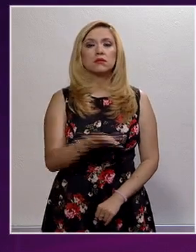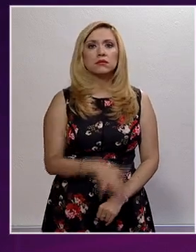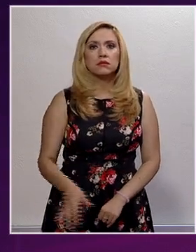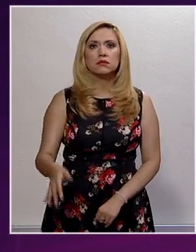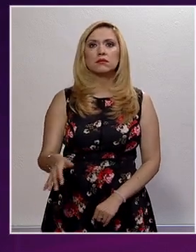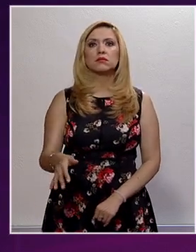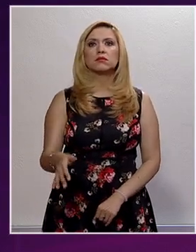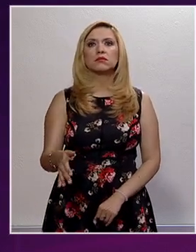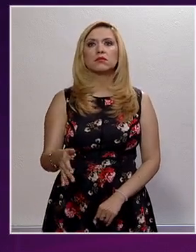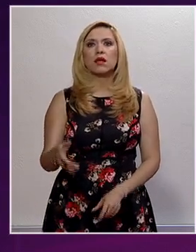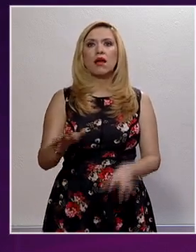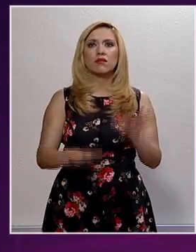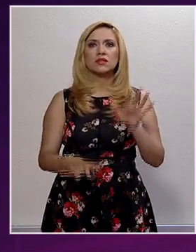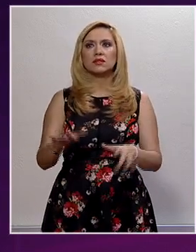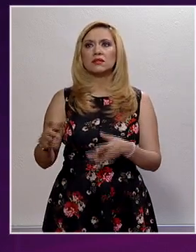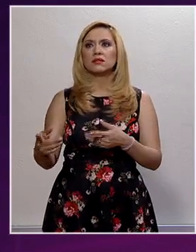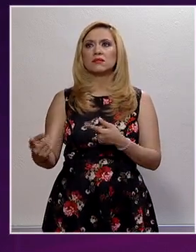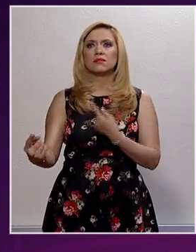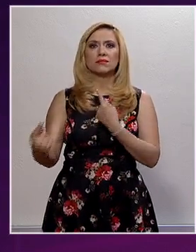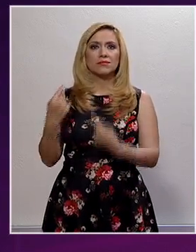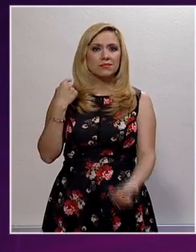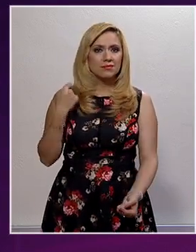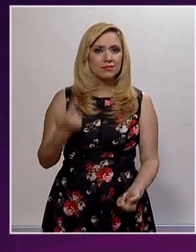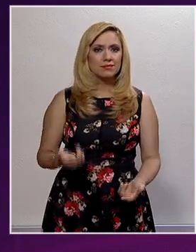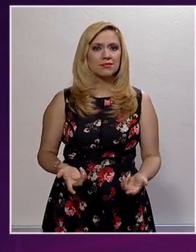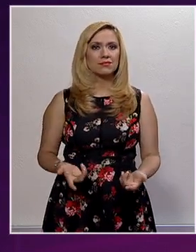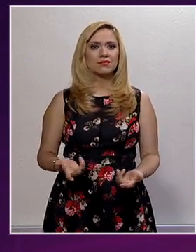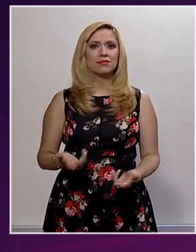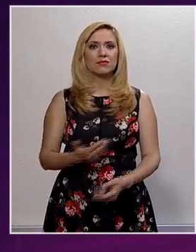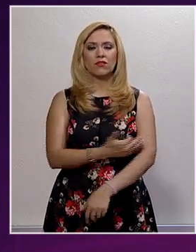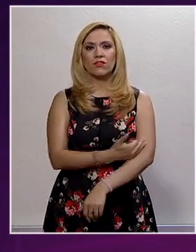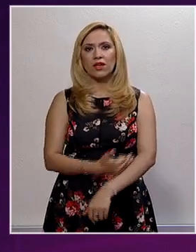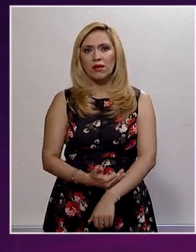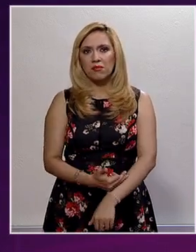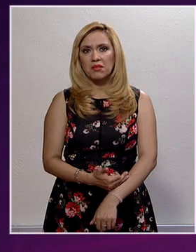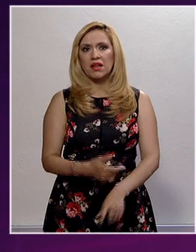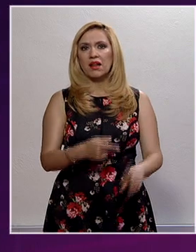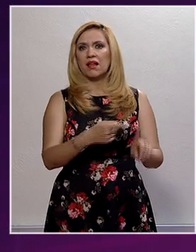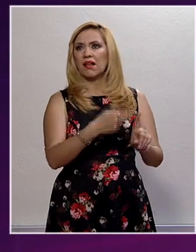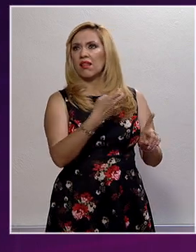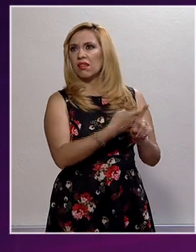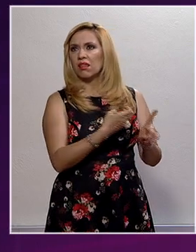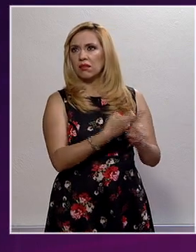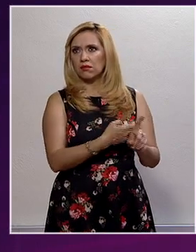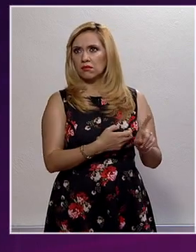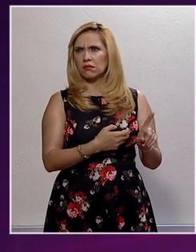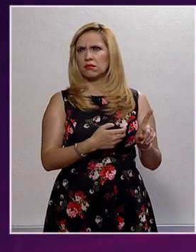reciben comentarios, ¿no? Sobre su familia